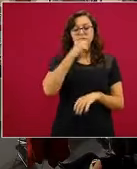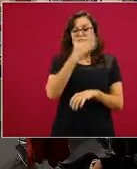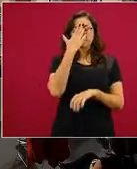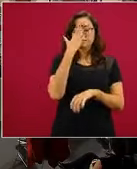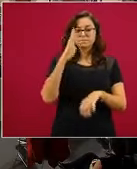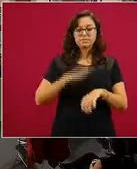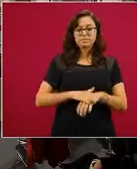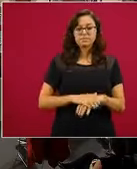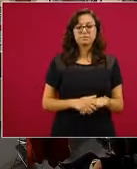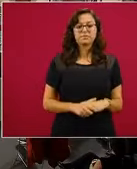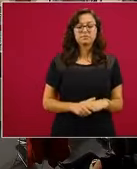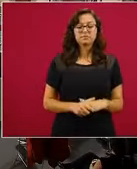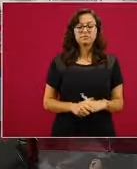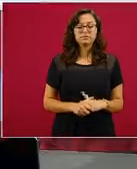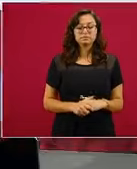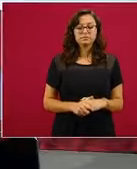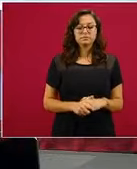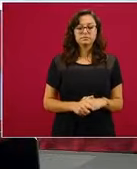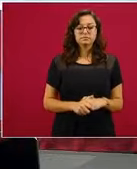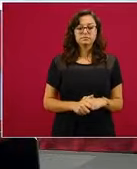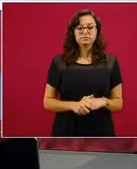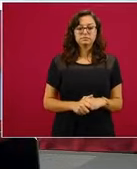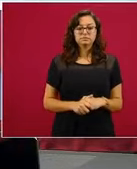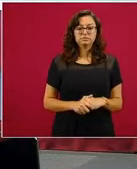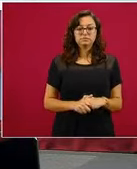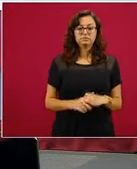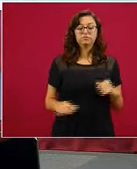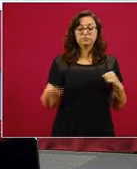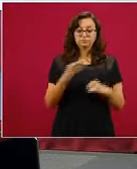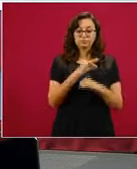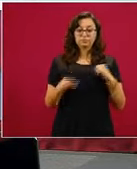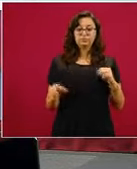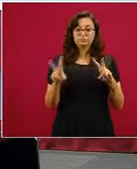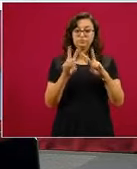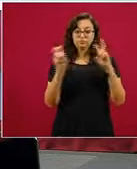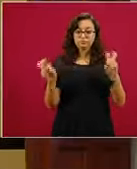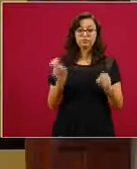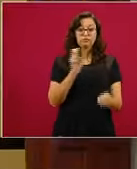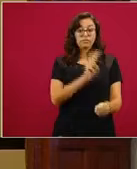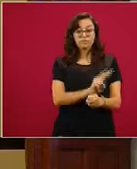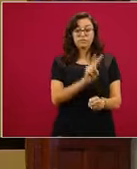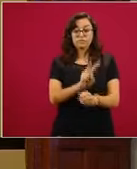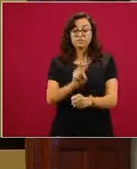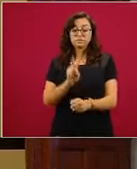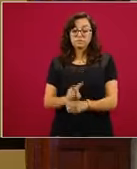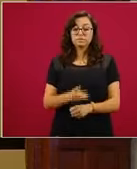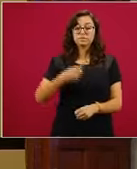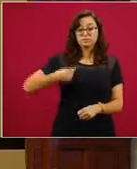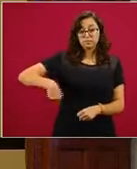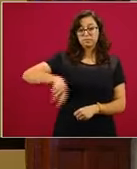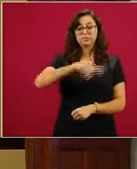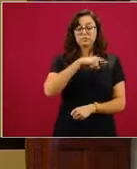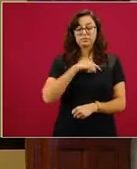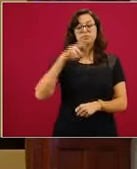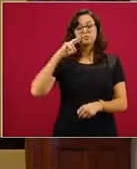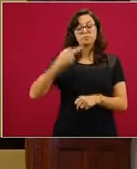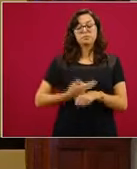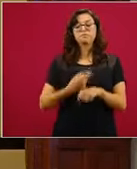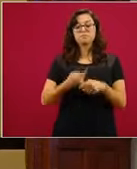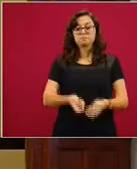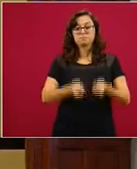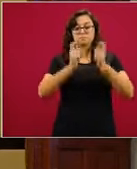presente. Finalmente, específicamente la vigilancia epidemiológica, que es lo que nosotros hacemos en la Dirección General de